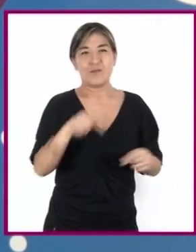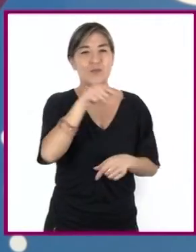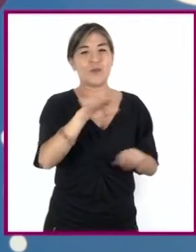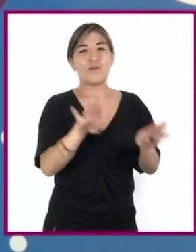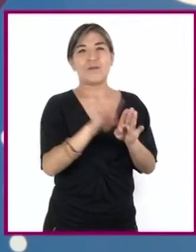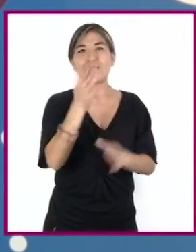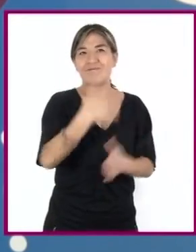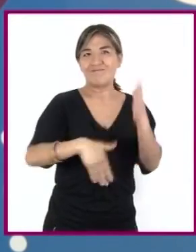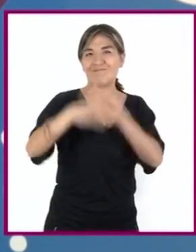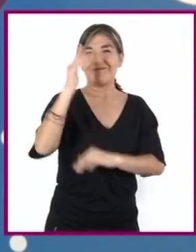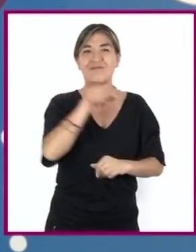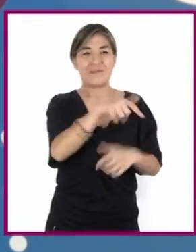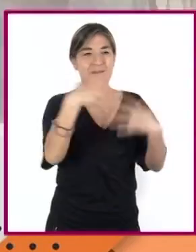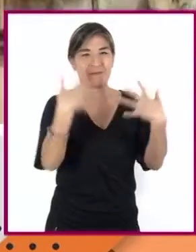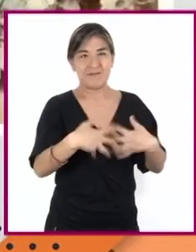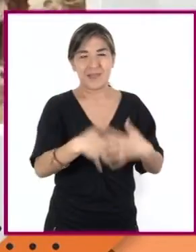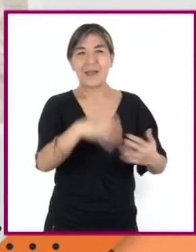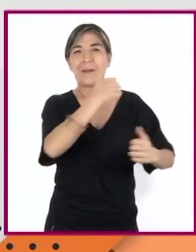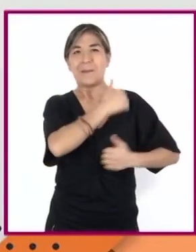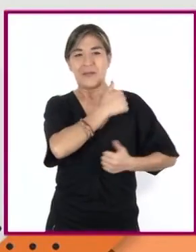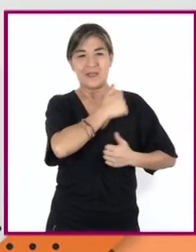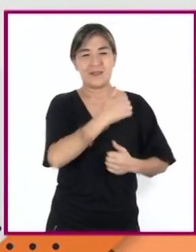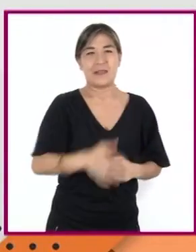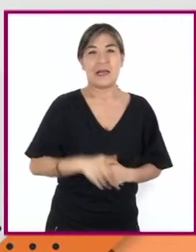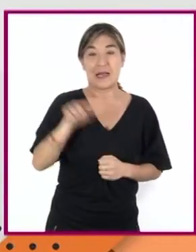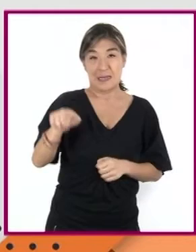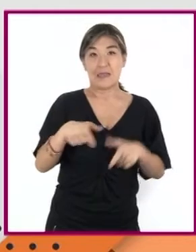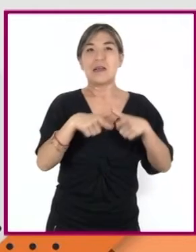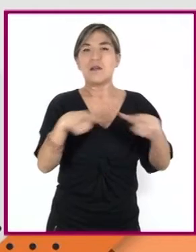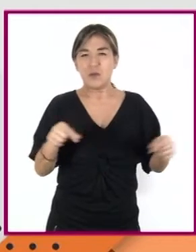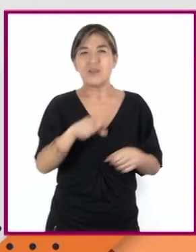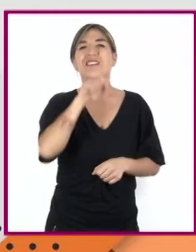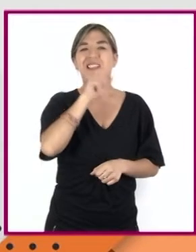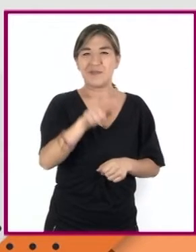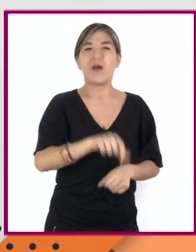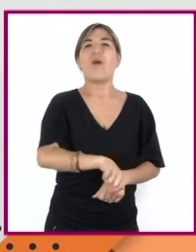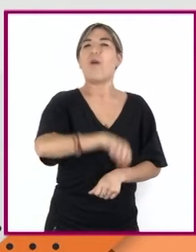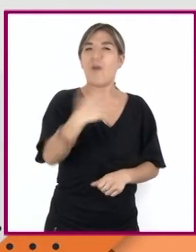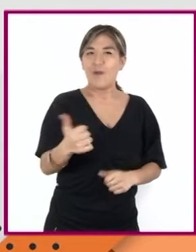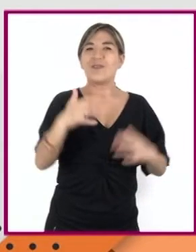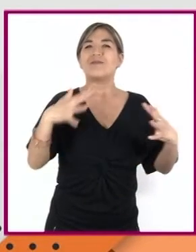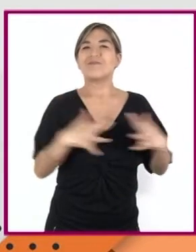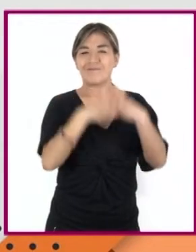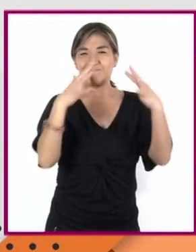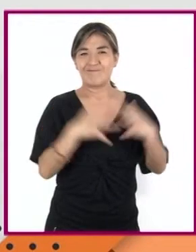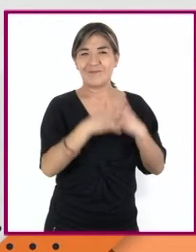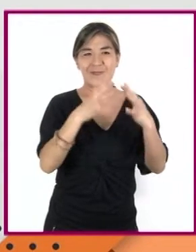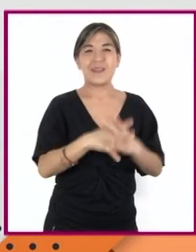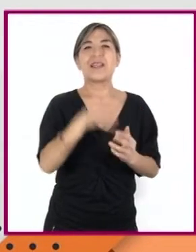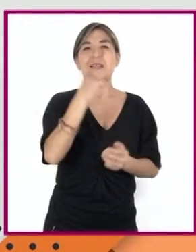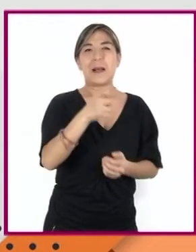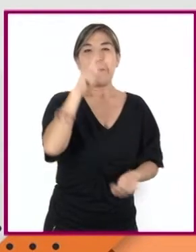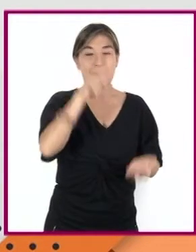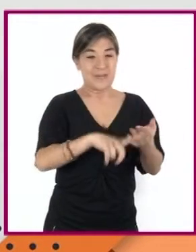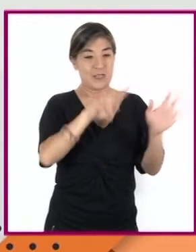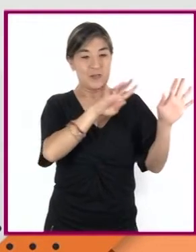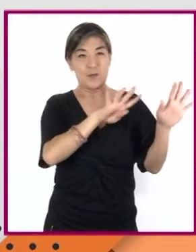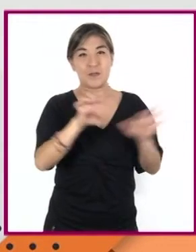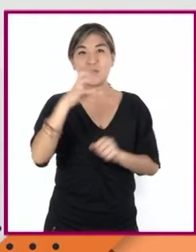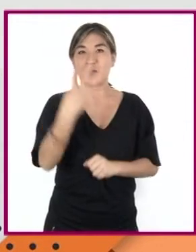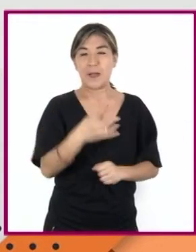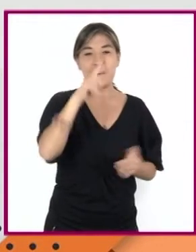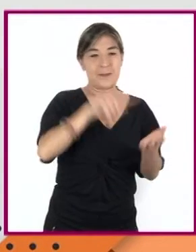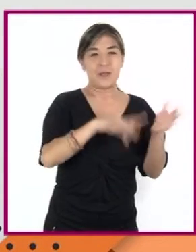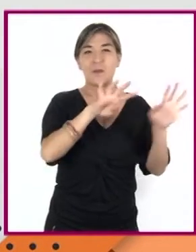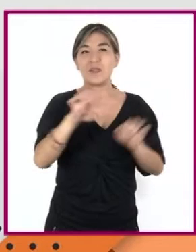potencia industrial y militar. Japón, a su vez, enfrentaría otra guerra entre 1904 y 1905